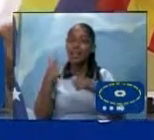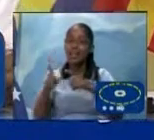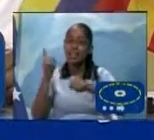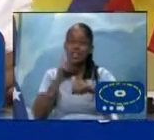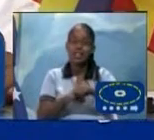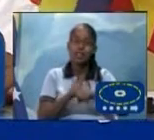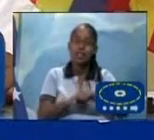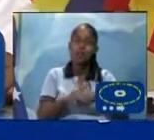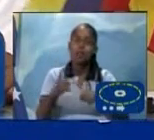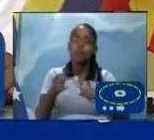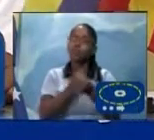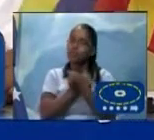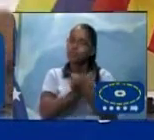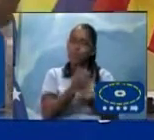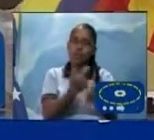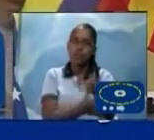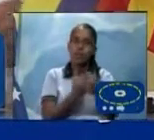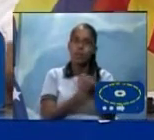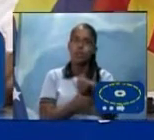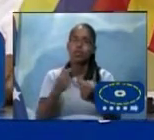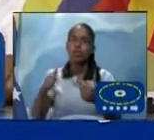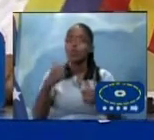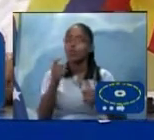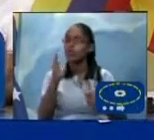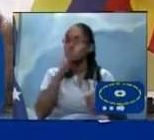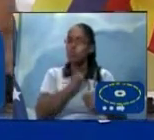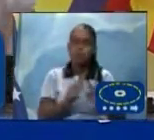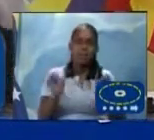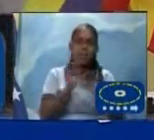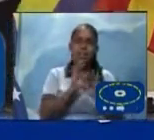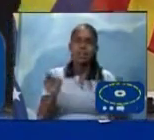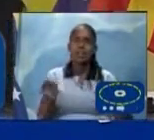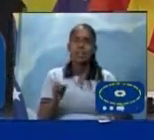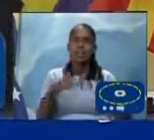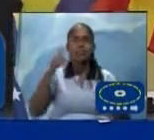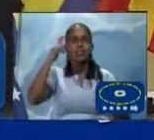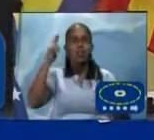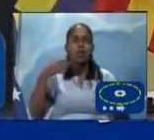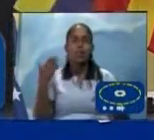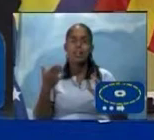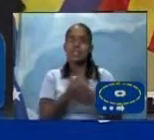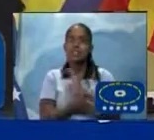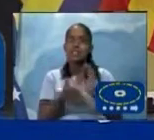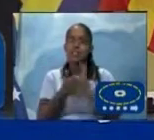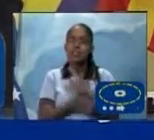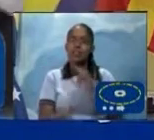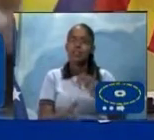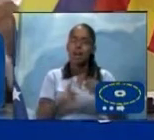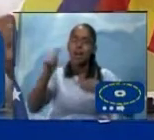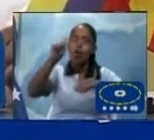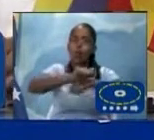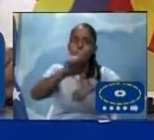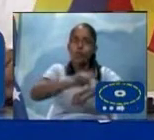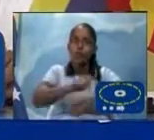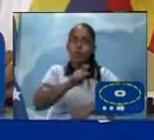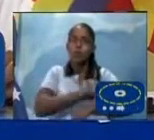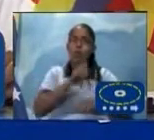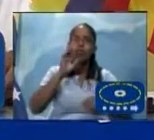entonces, amados hermanos, cuando no habían cabilla, usted sabe lo que significa levantar un templo